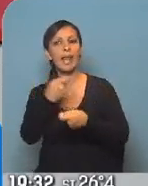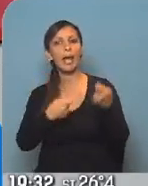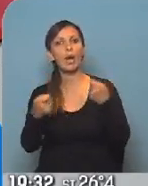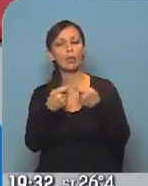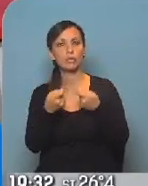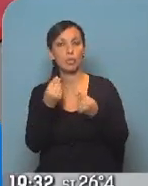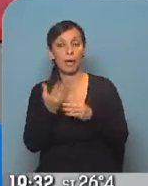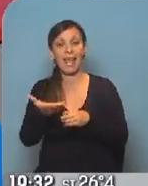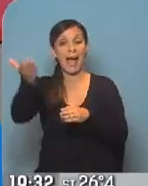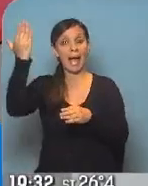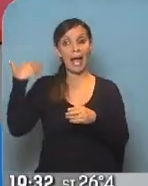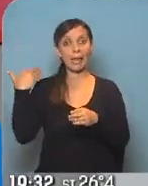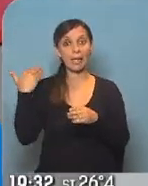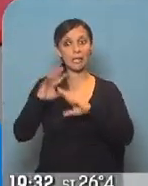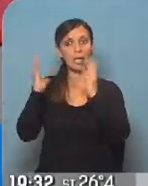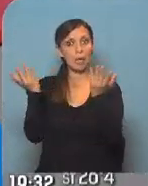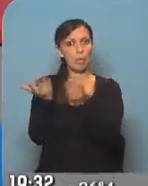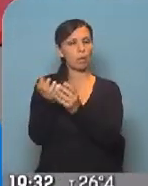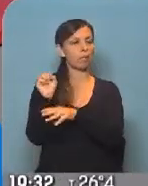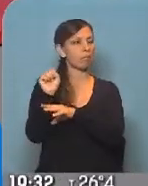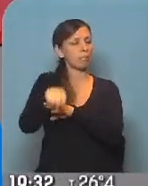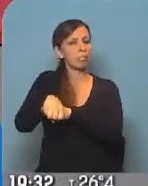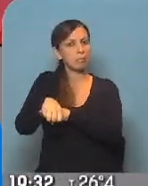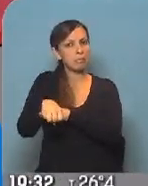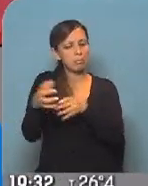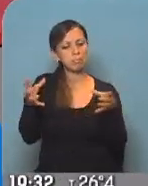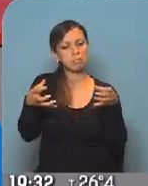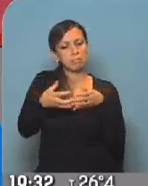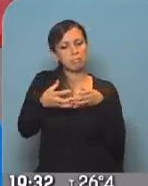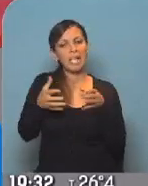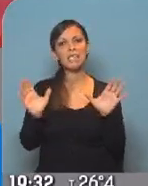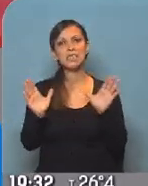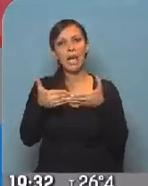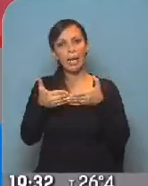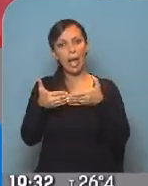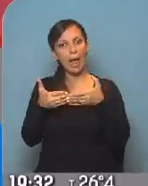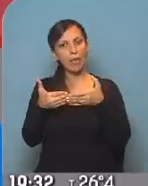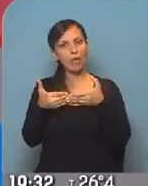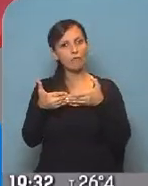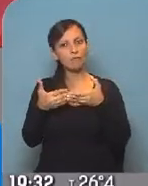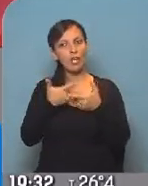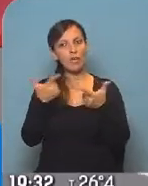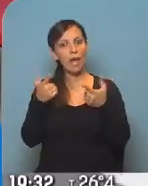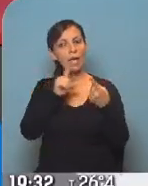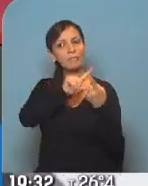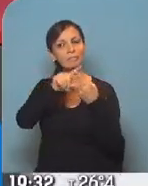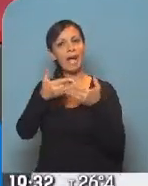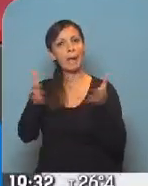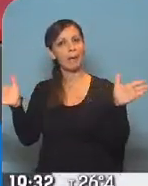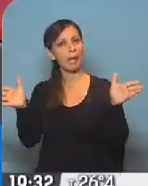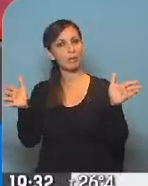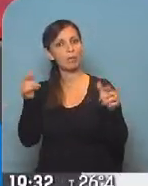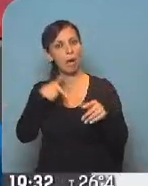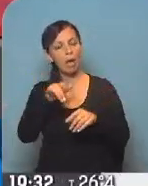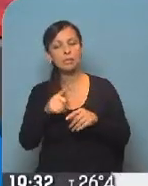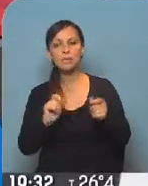muchísimo tiempo le dimos cierta espalda o no nos involucramos del modo más adecuado.